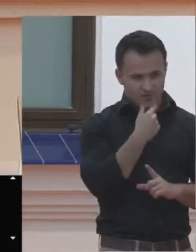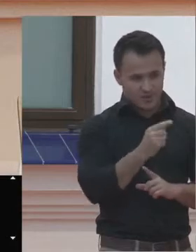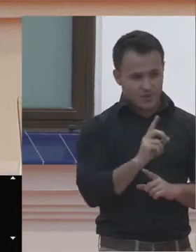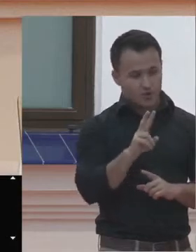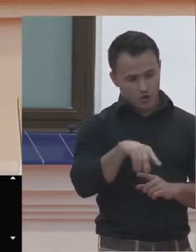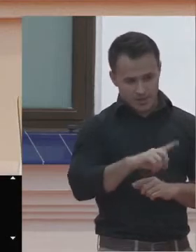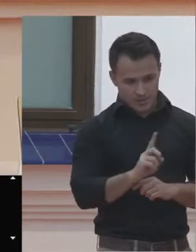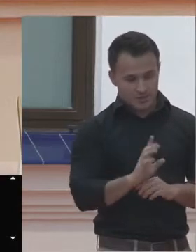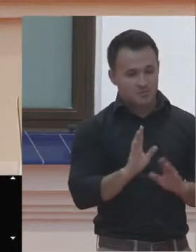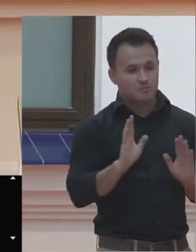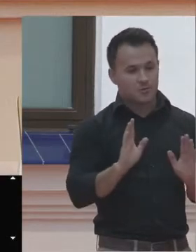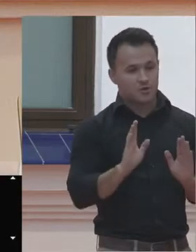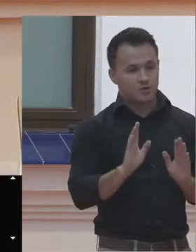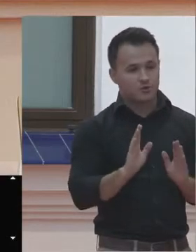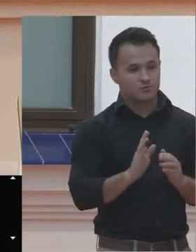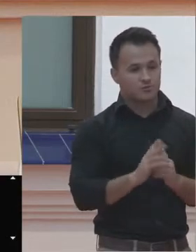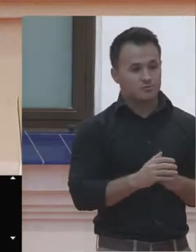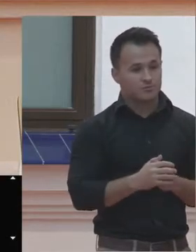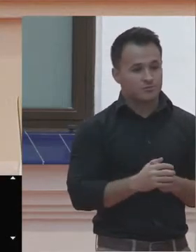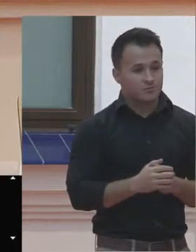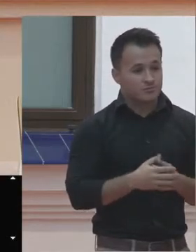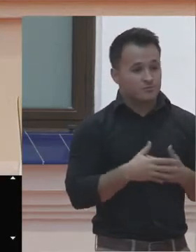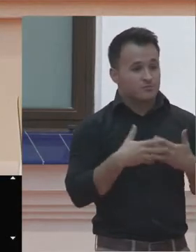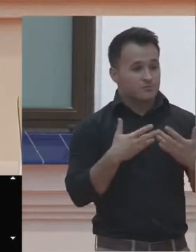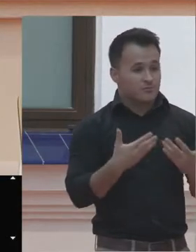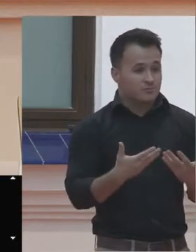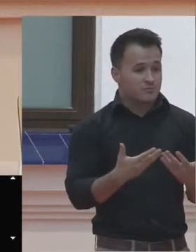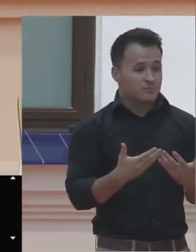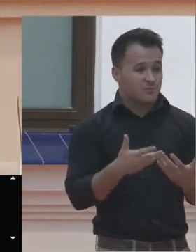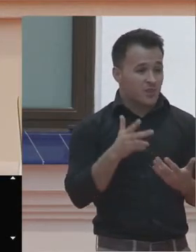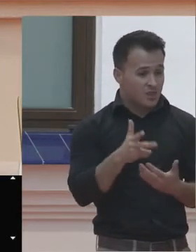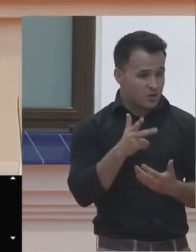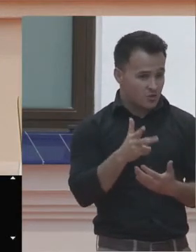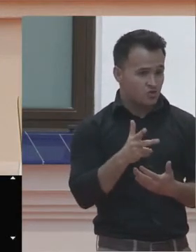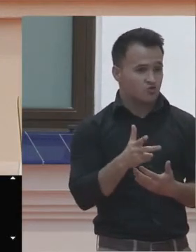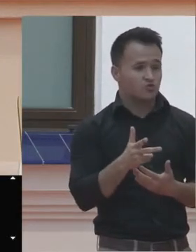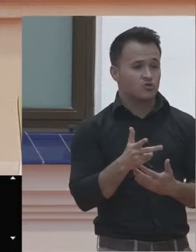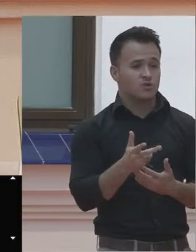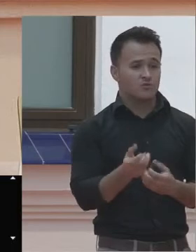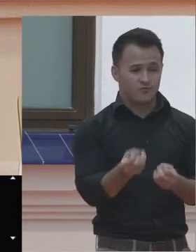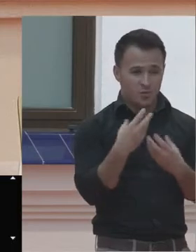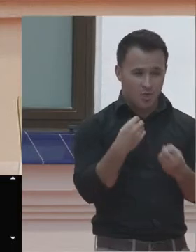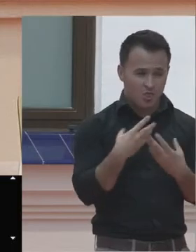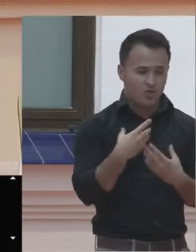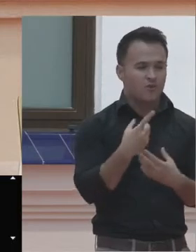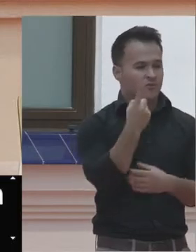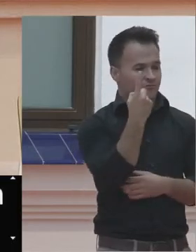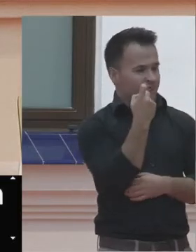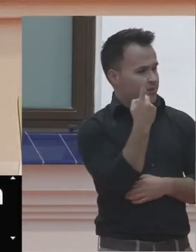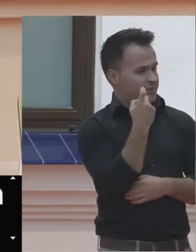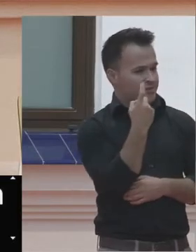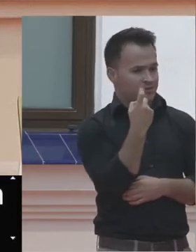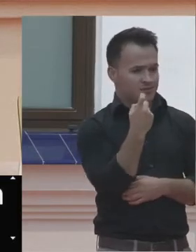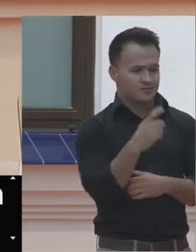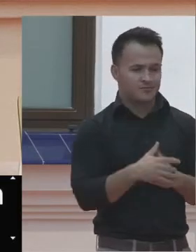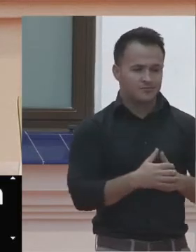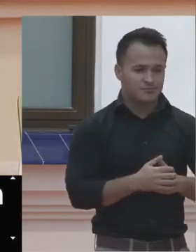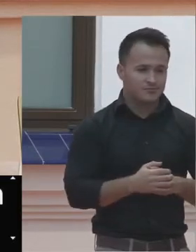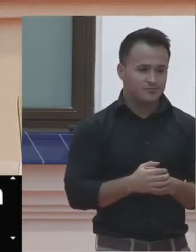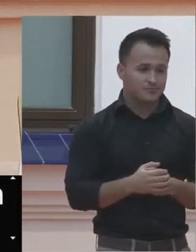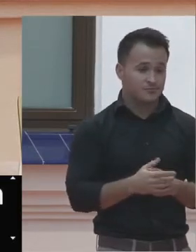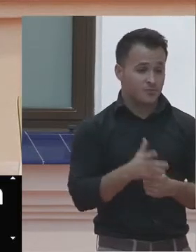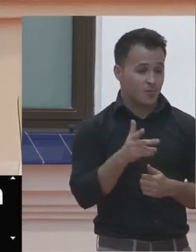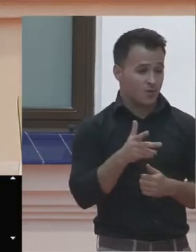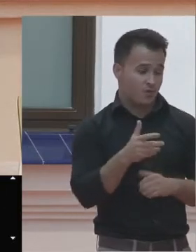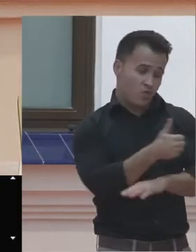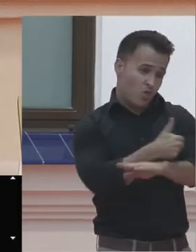fácil. Pero en cuestión de derecho y en cuestión de información tenemos una carencia enorme. El ciudadano no sabe